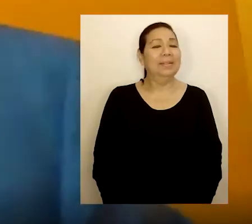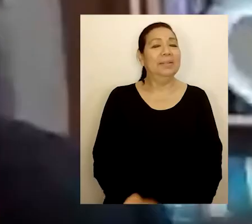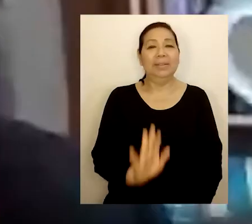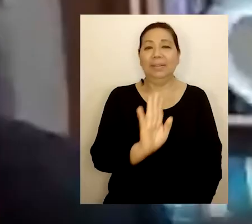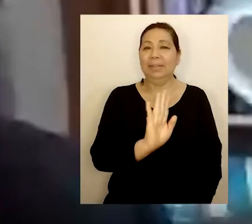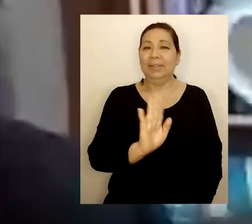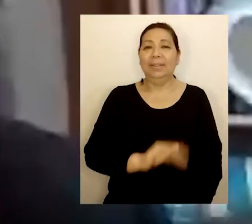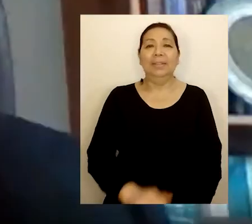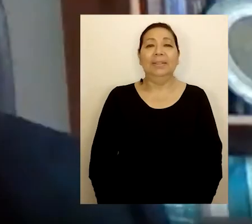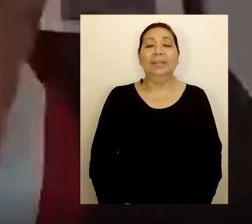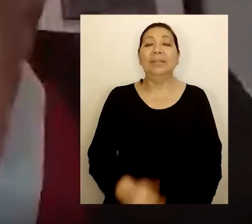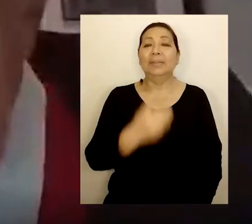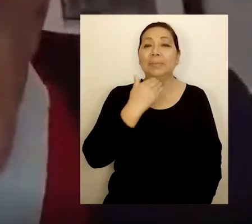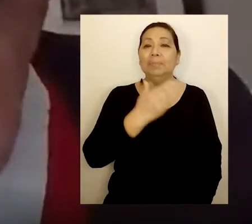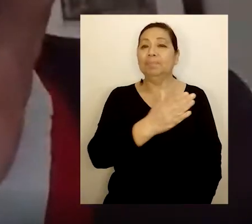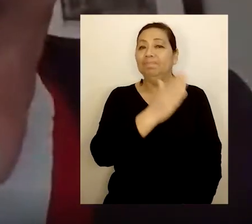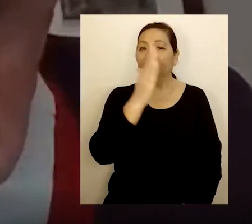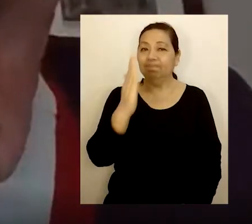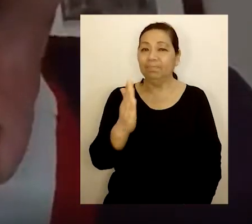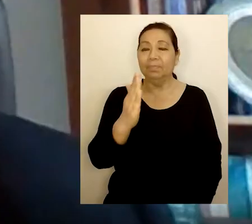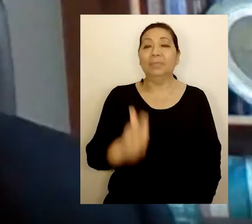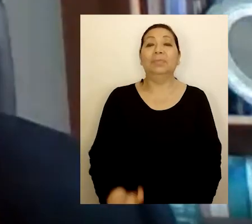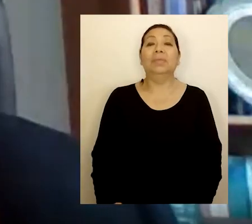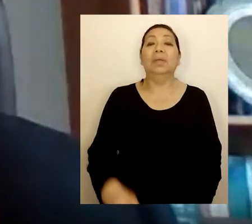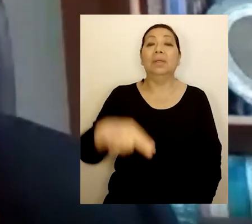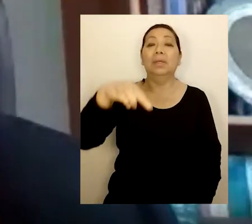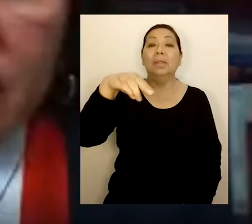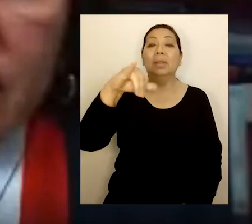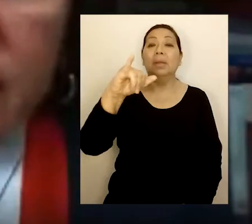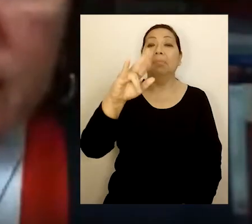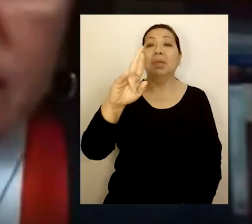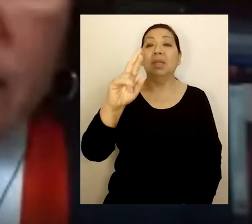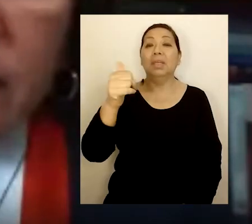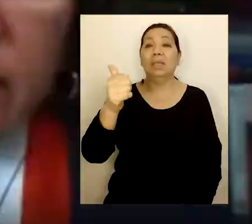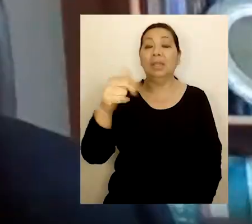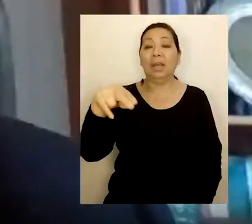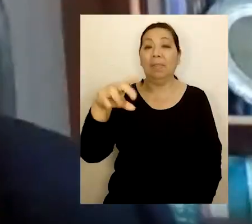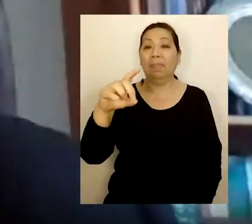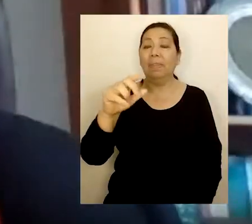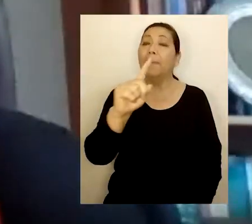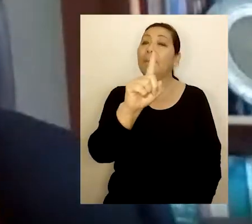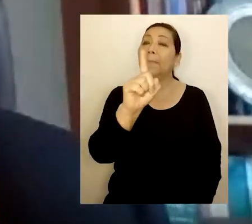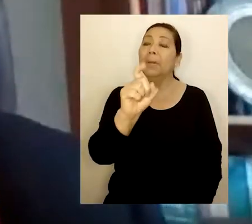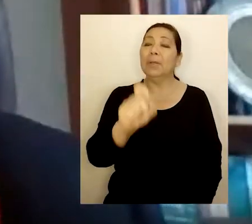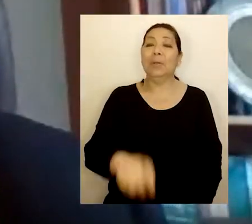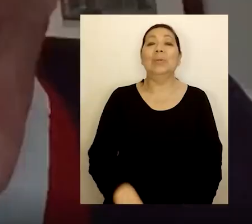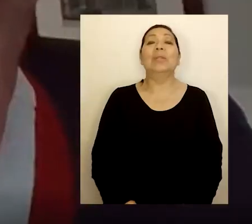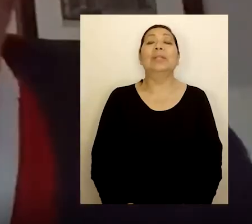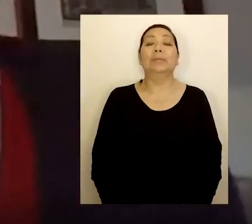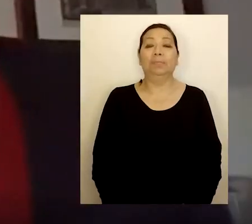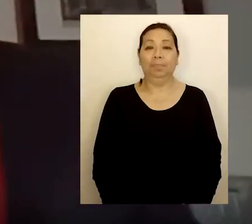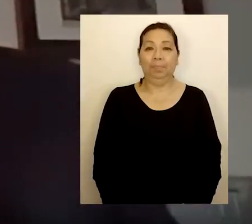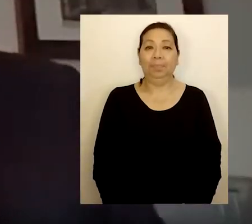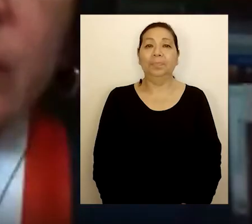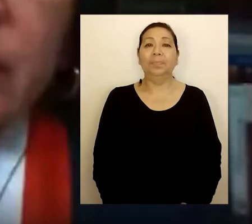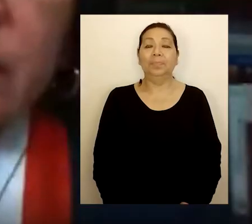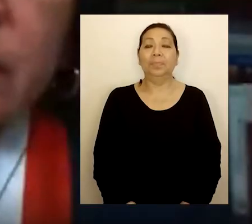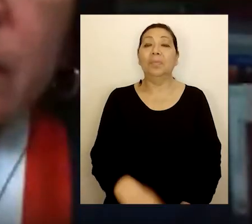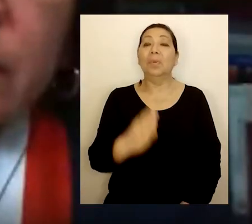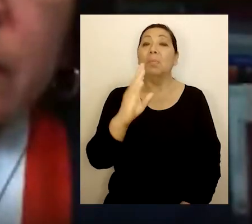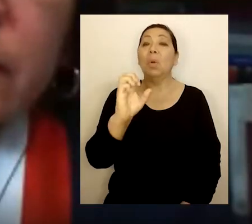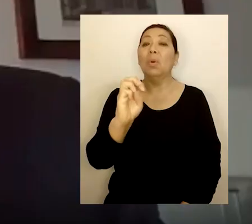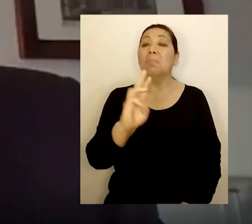No, muchas gracias. Magistrado Miranda. Ninguna pregunta, presidente. Ya, magistrado Ernesto Bucumé.